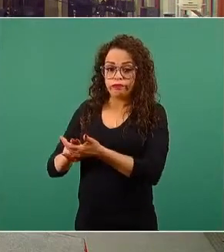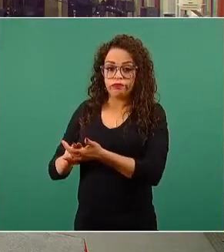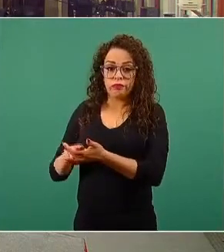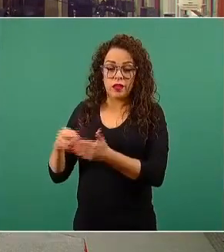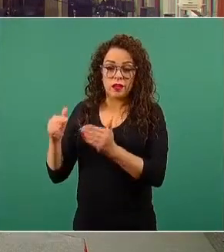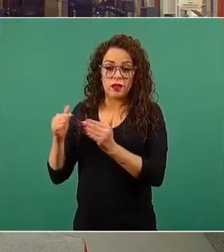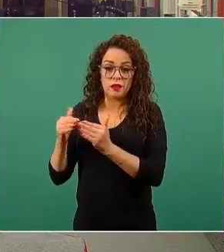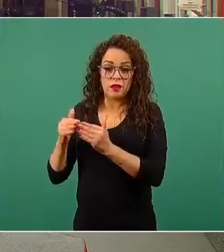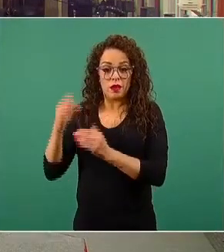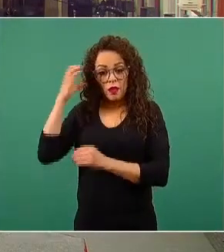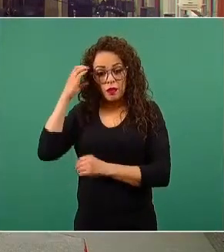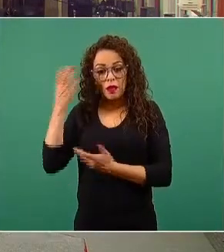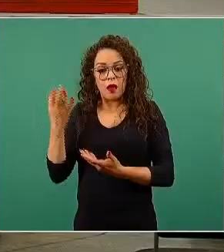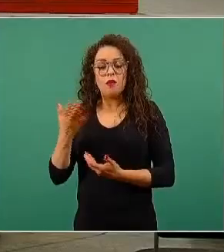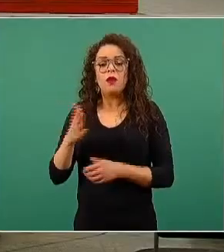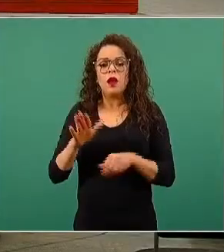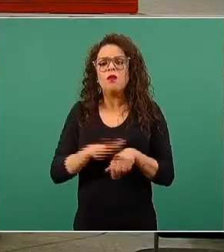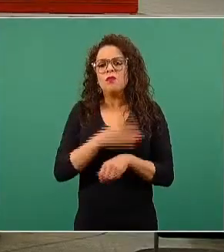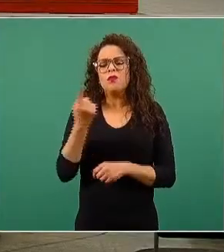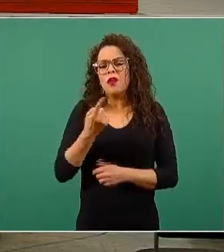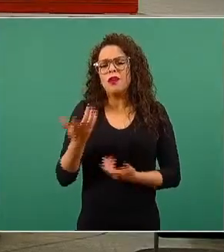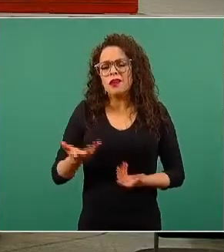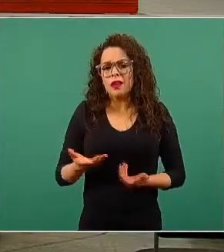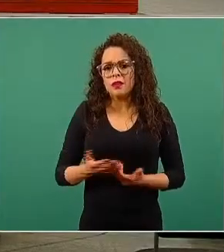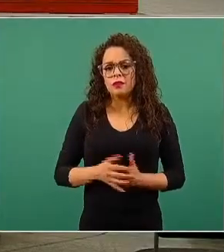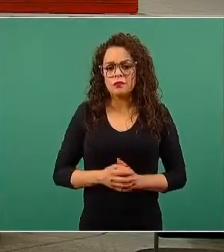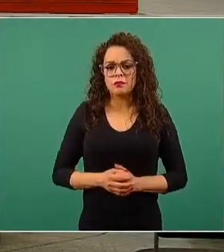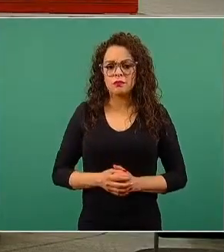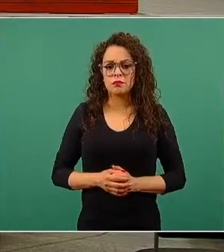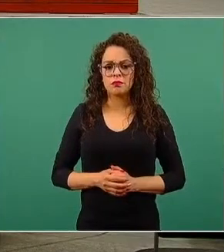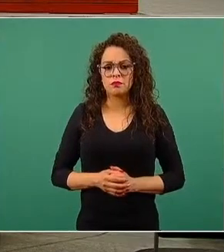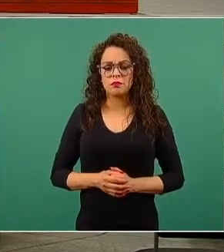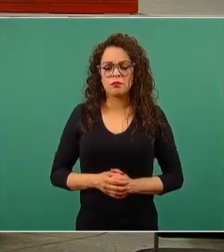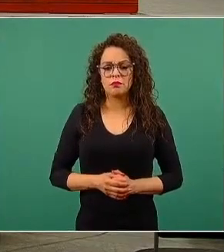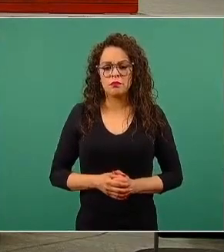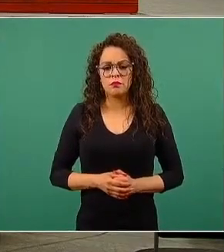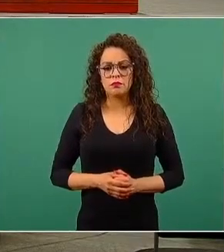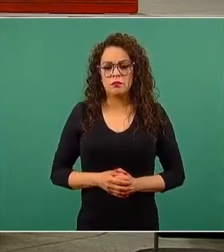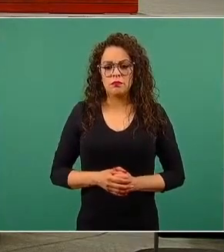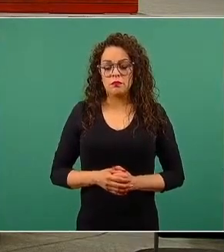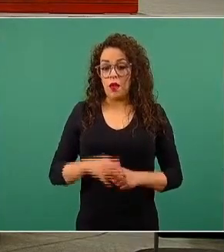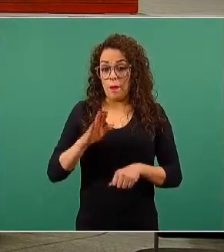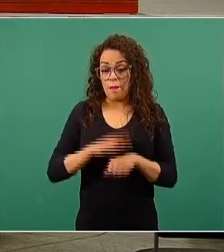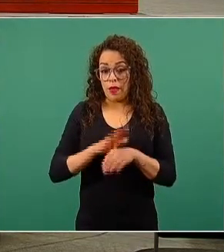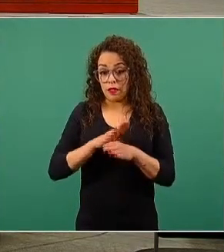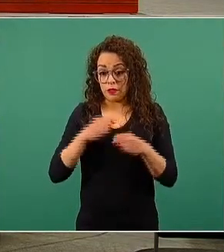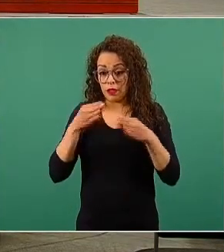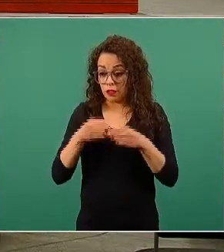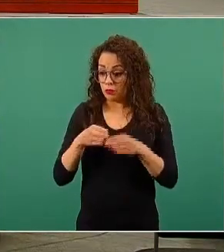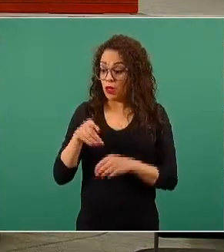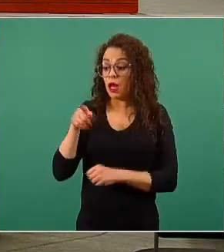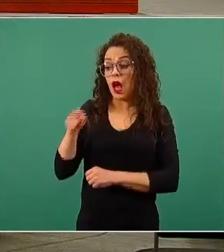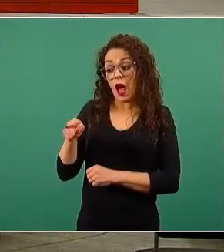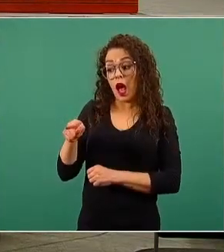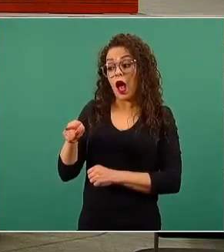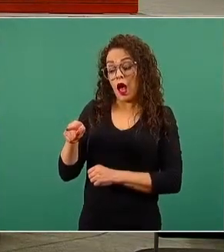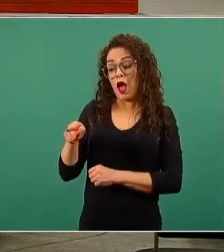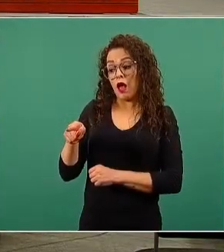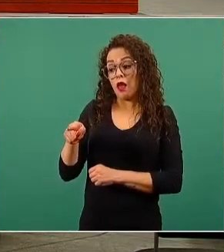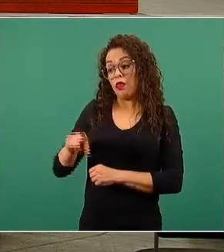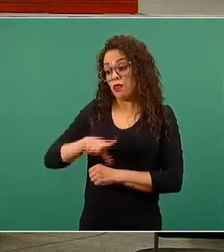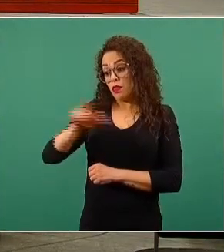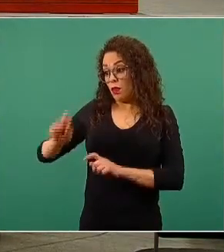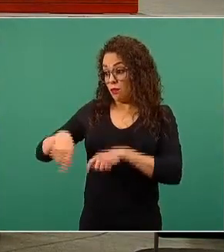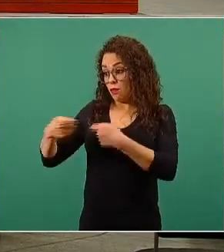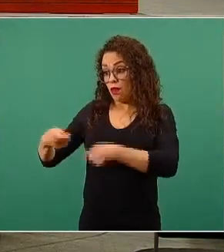esto? No hay ninguna razón por la que personas postradas sean distinguidas de manera específica para que venga después